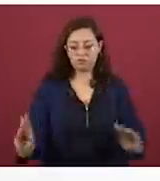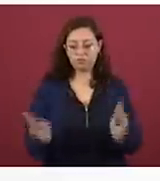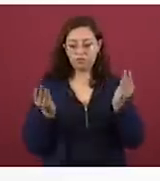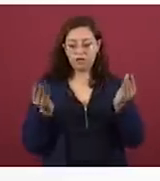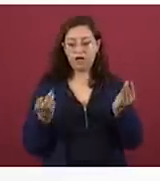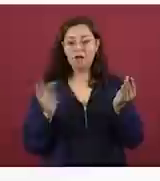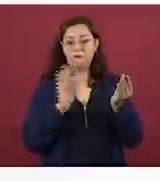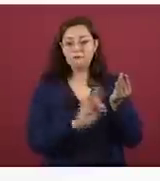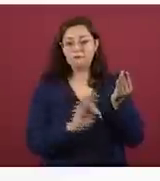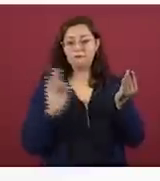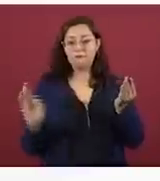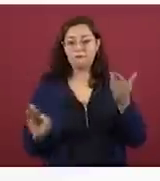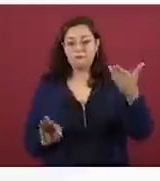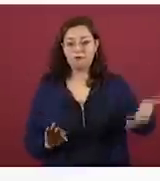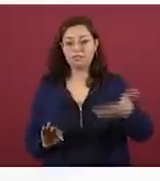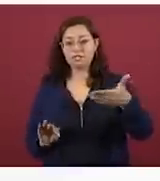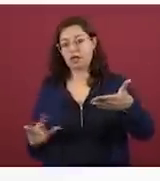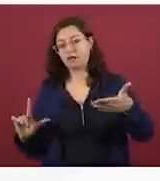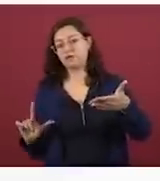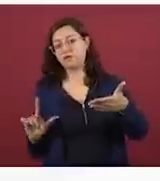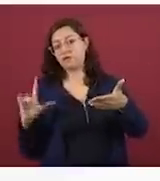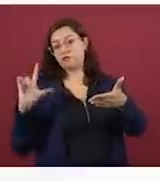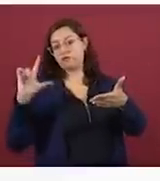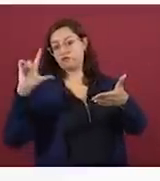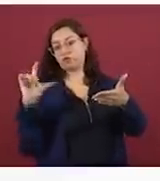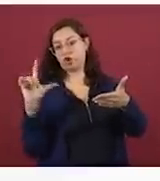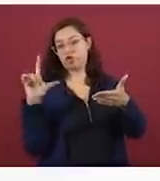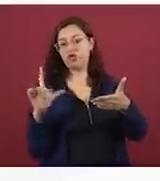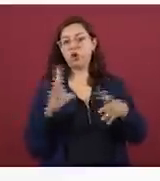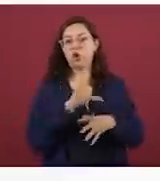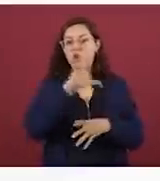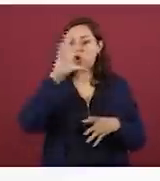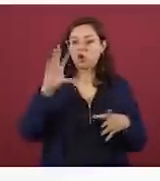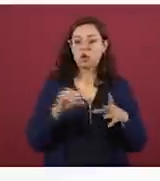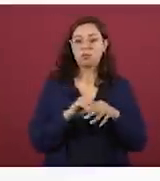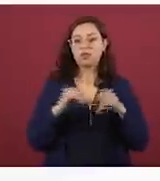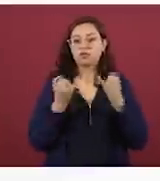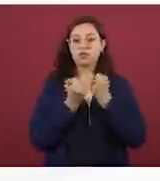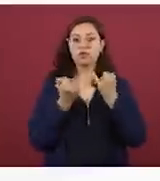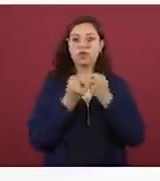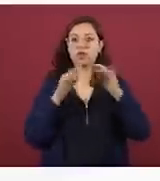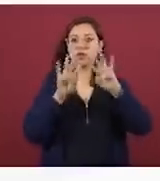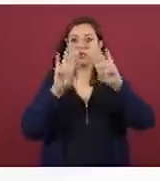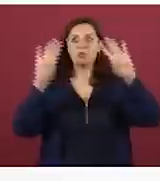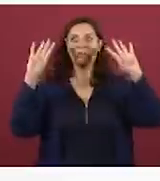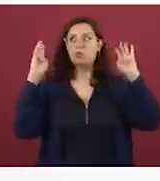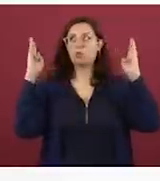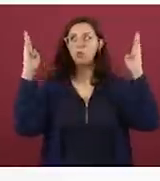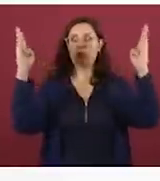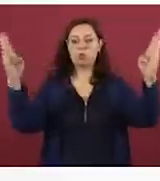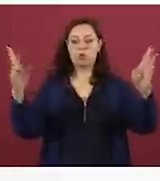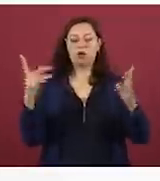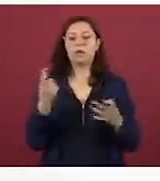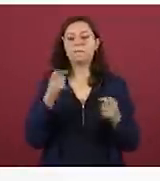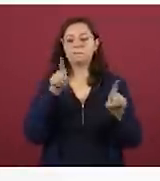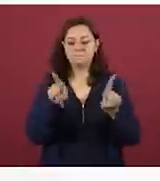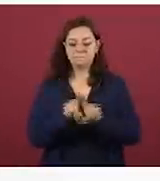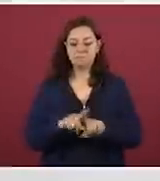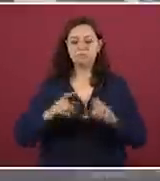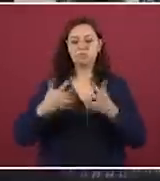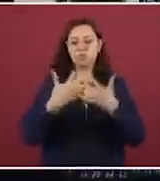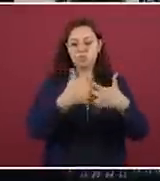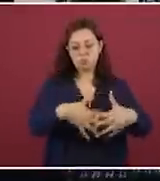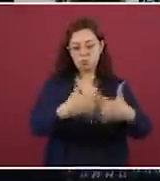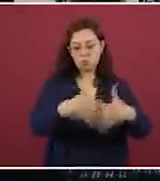está tomando las fotografías del tótem, del anuncio exterior, de la bomba, de la pantalla,